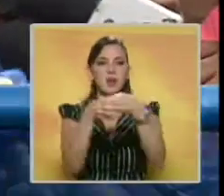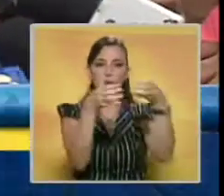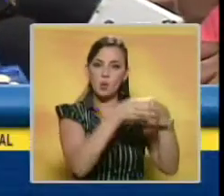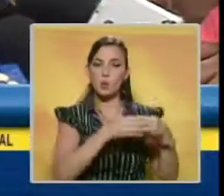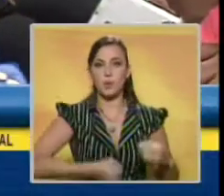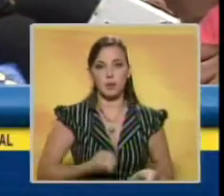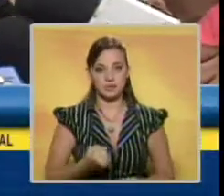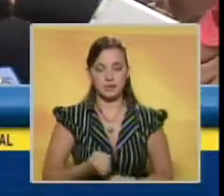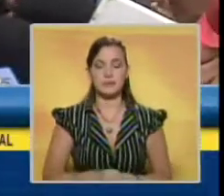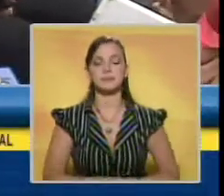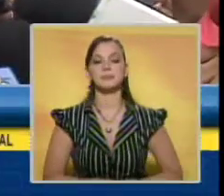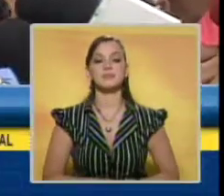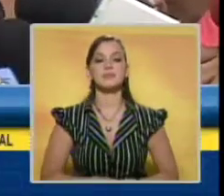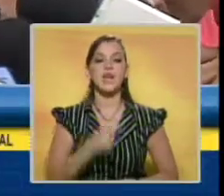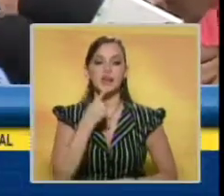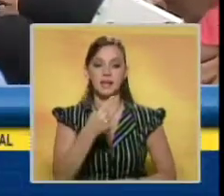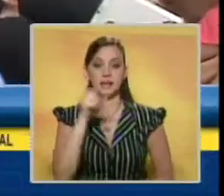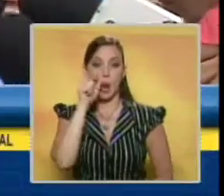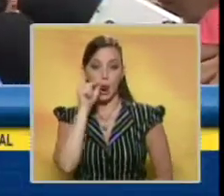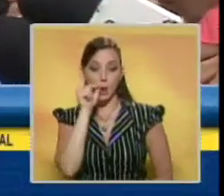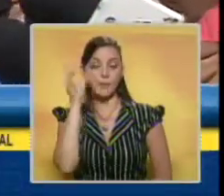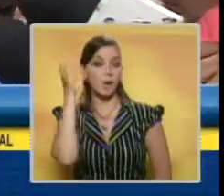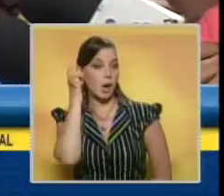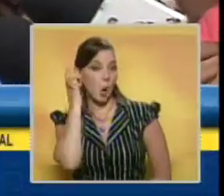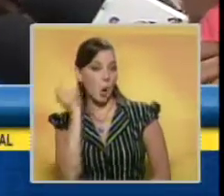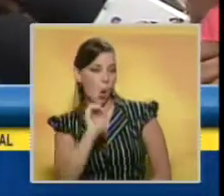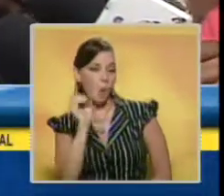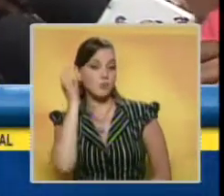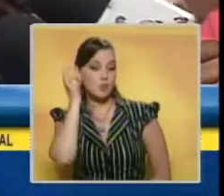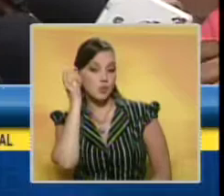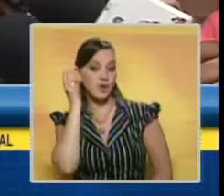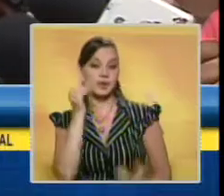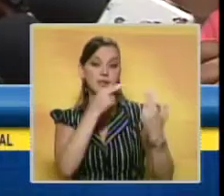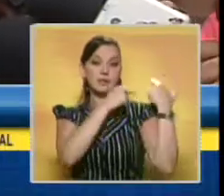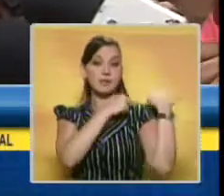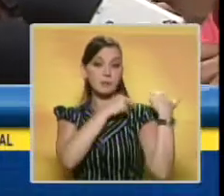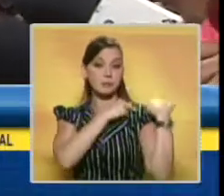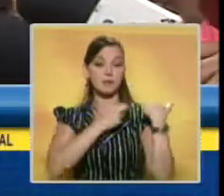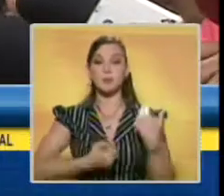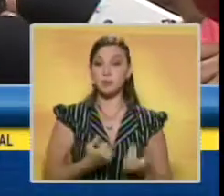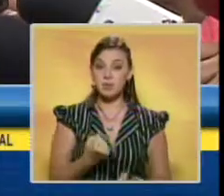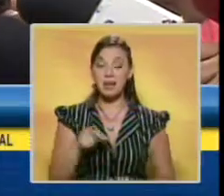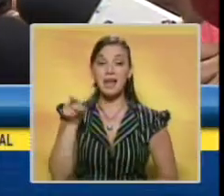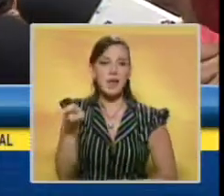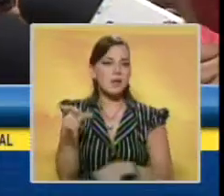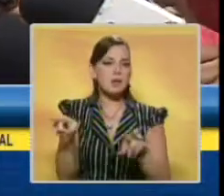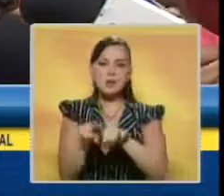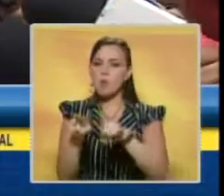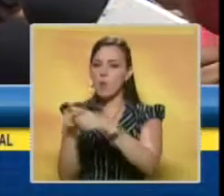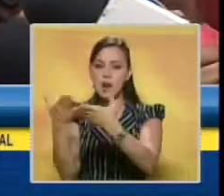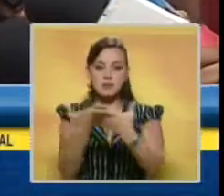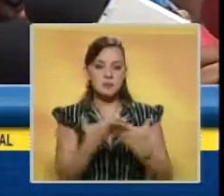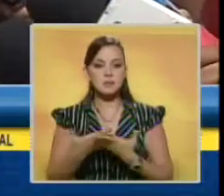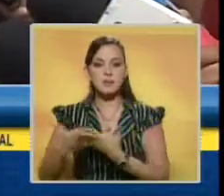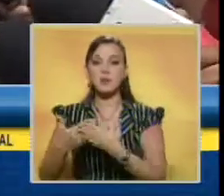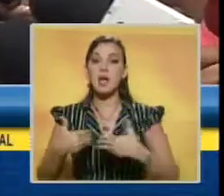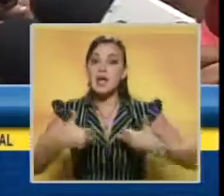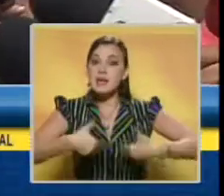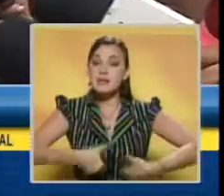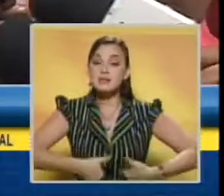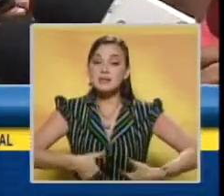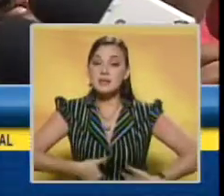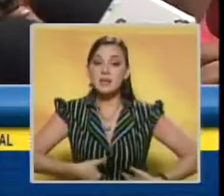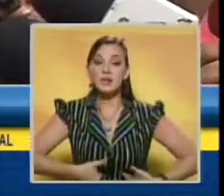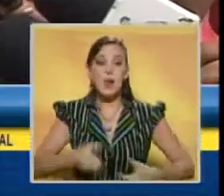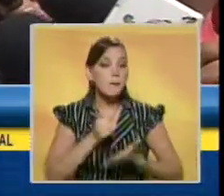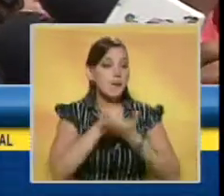hombre y la mujer que ejerce el cargo de policía es un servidor público que es capaz de arriesgar su vida por la vida y la